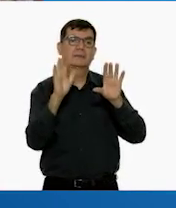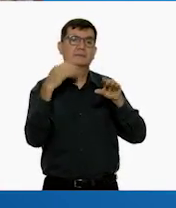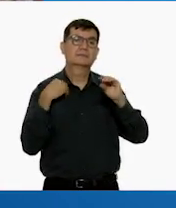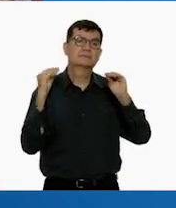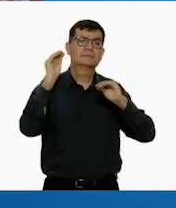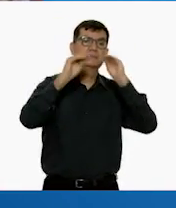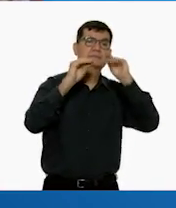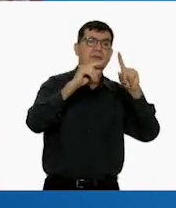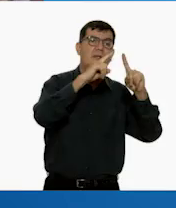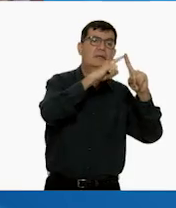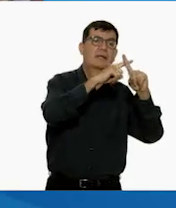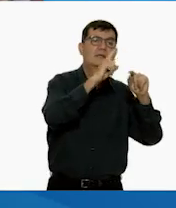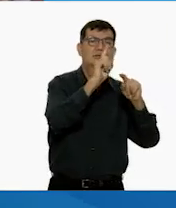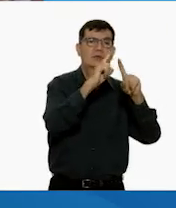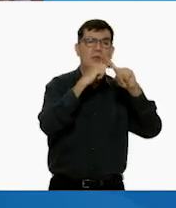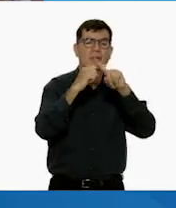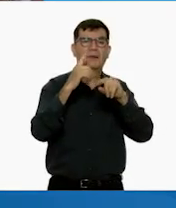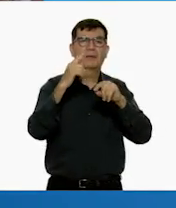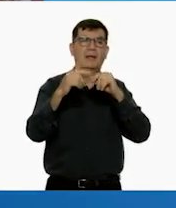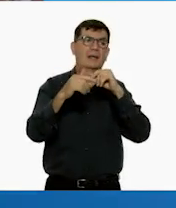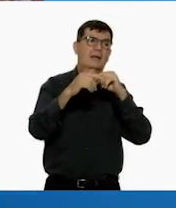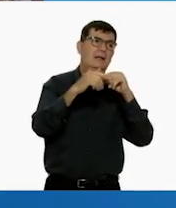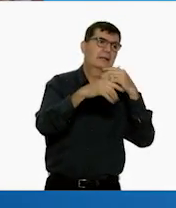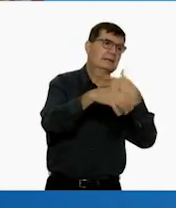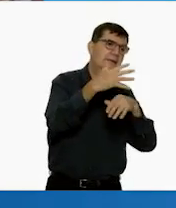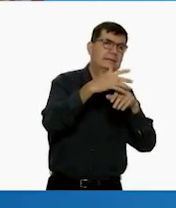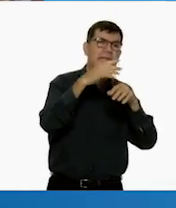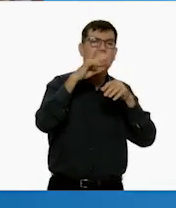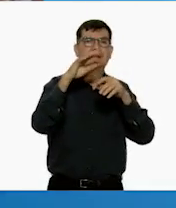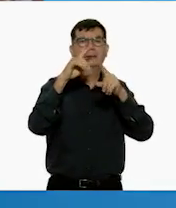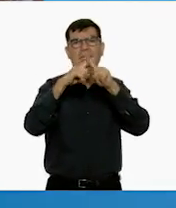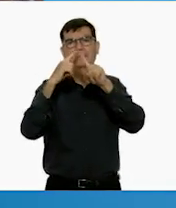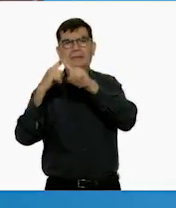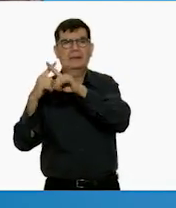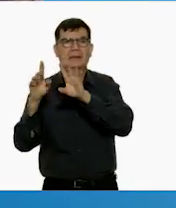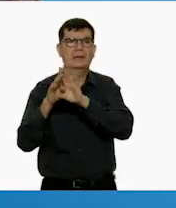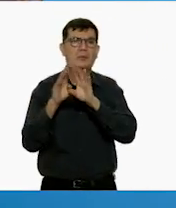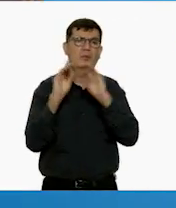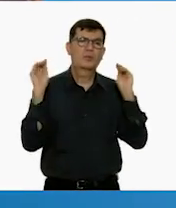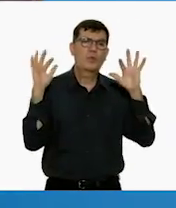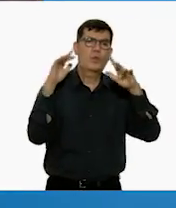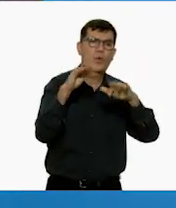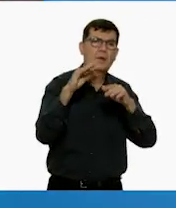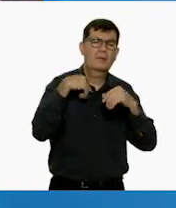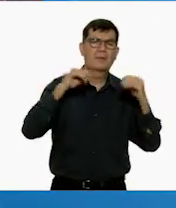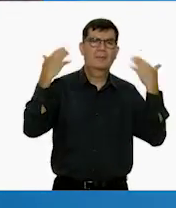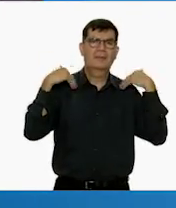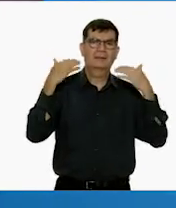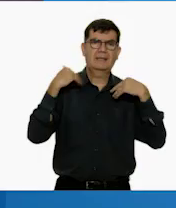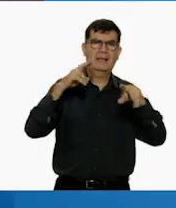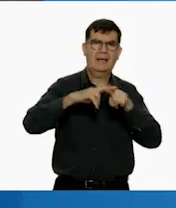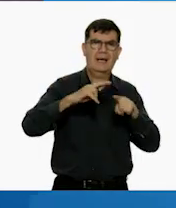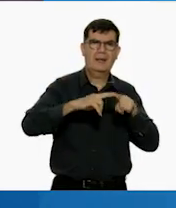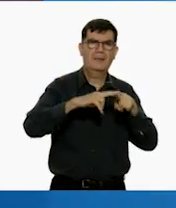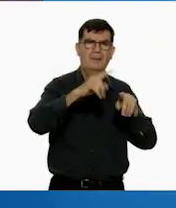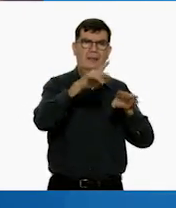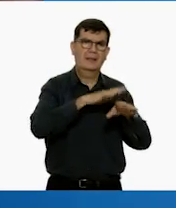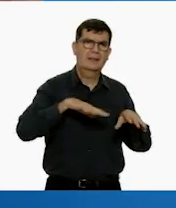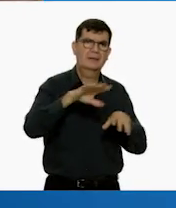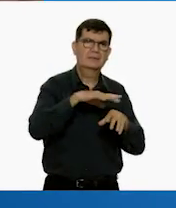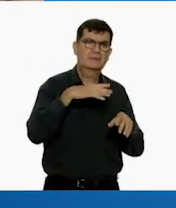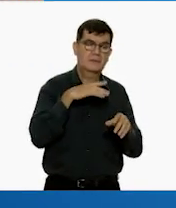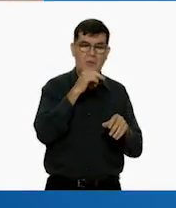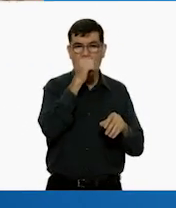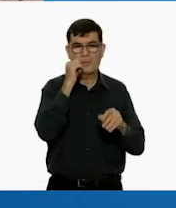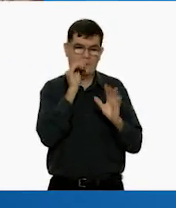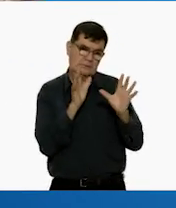XX, del XIX, del XVI, del XV se reuniera en la Alameda a dar un paseo. El lado izquierdo es el que corresponde al